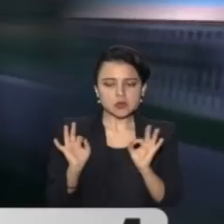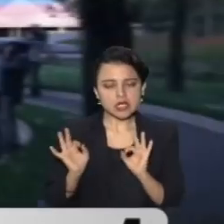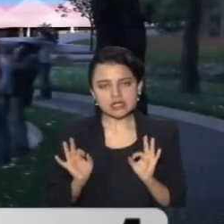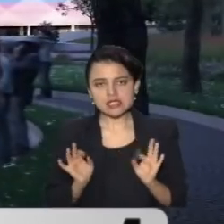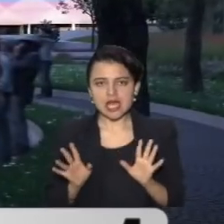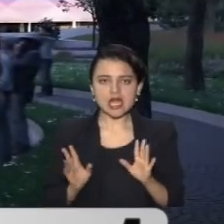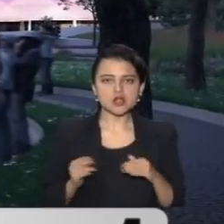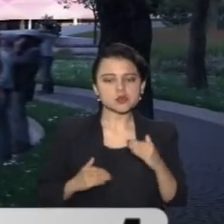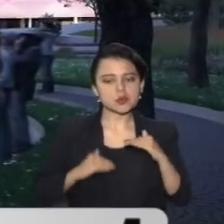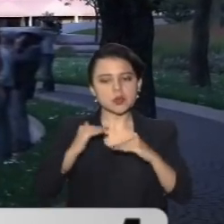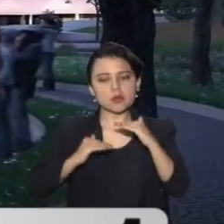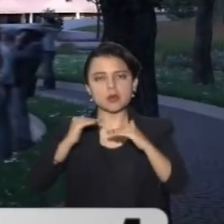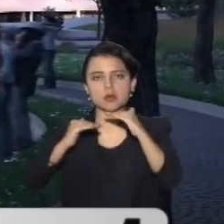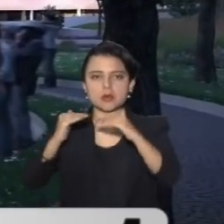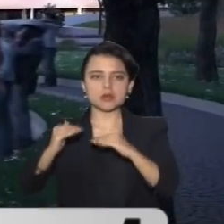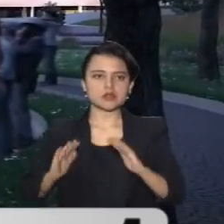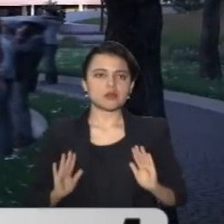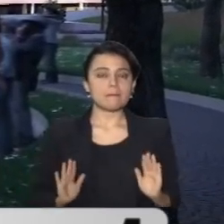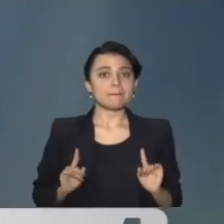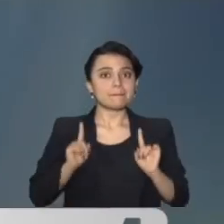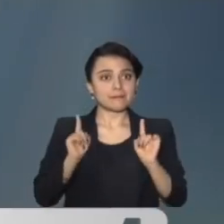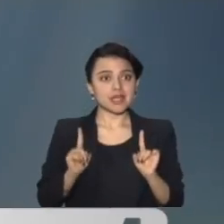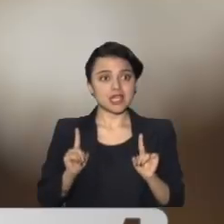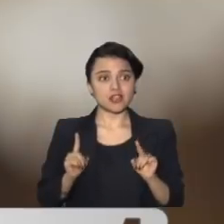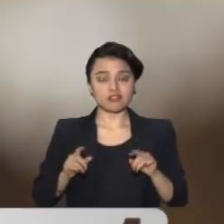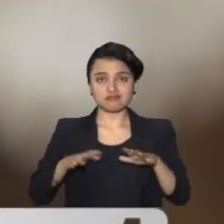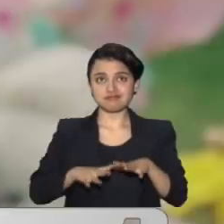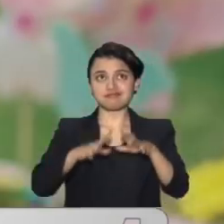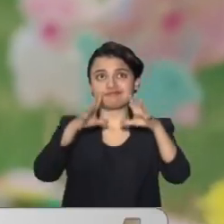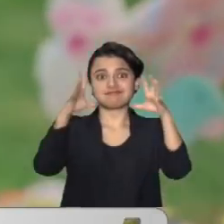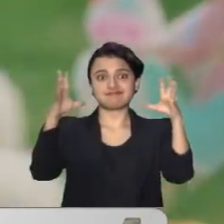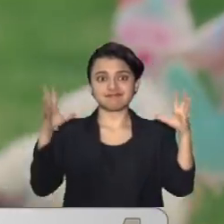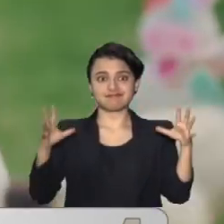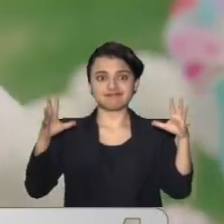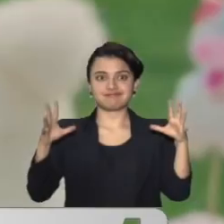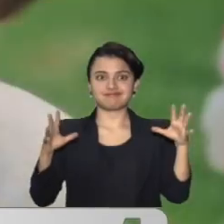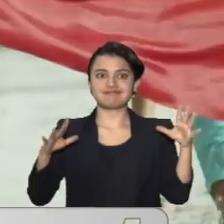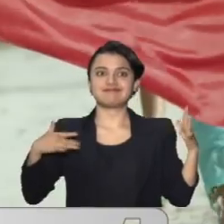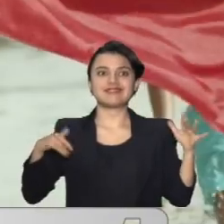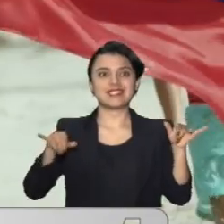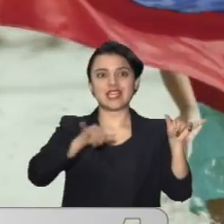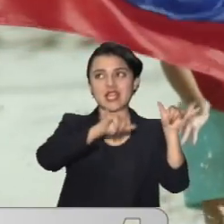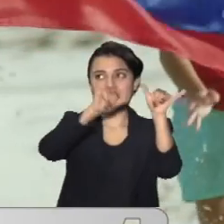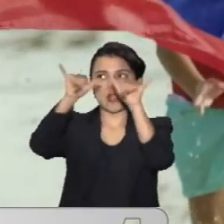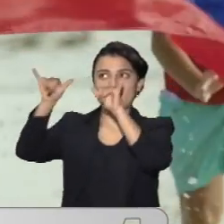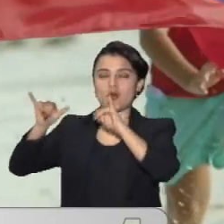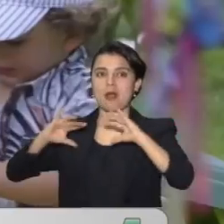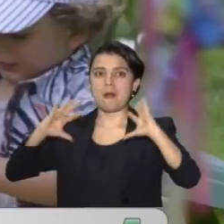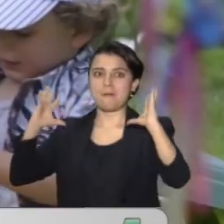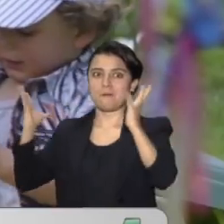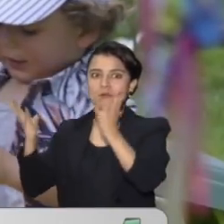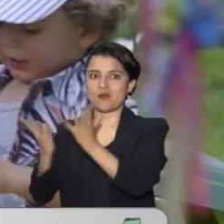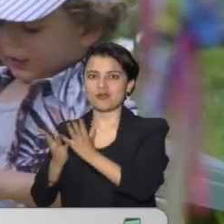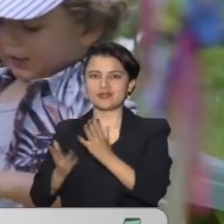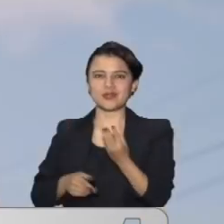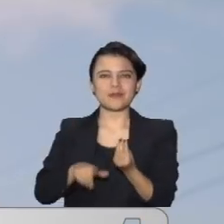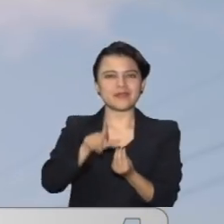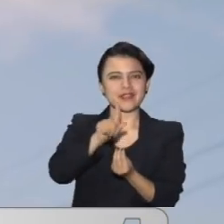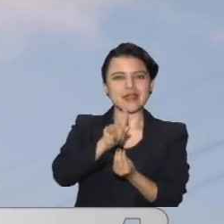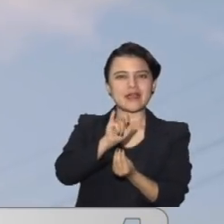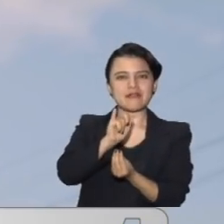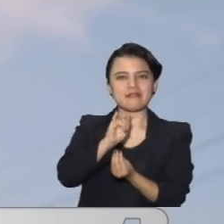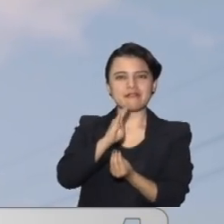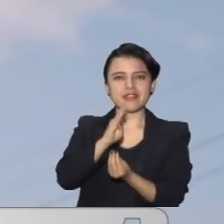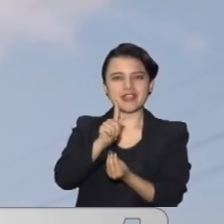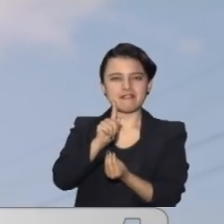las fases de construcción, pero sí que vamos a tener después un estadio de talla mundial, cumpliendo todas las normatividades técnicas de la FIFA, UEFA, en fin,